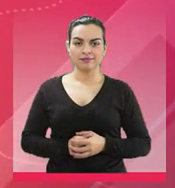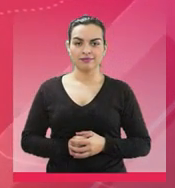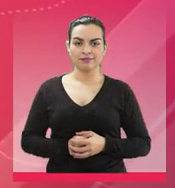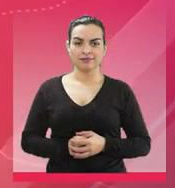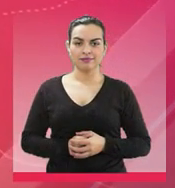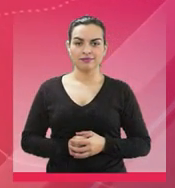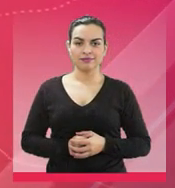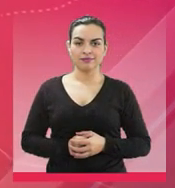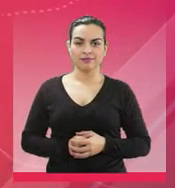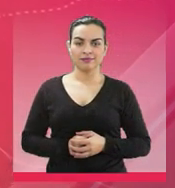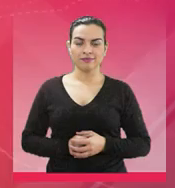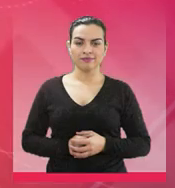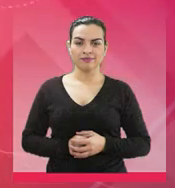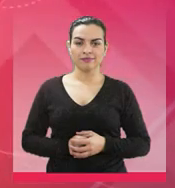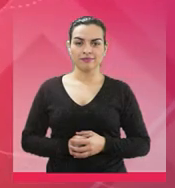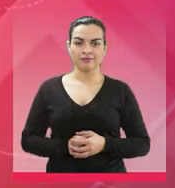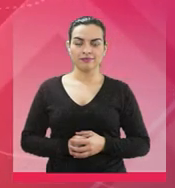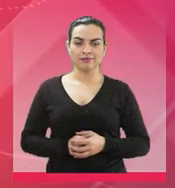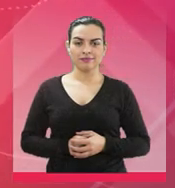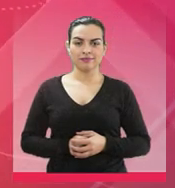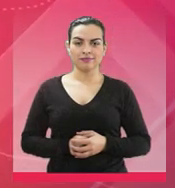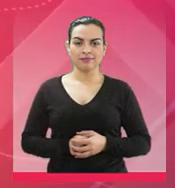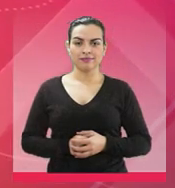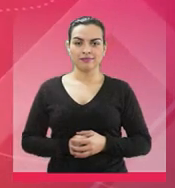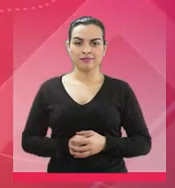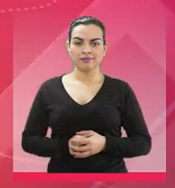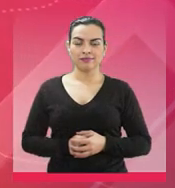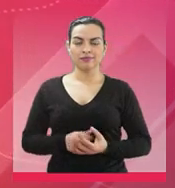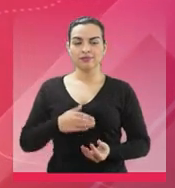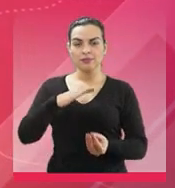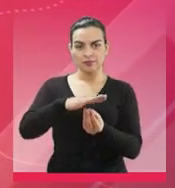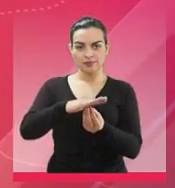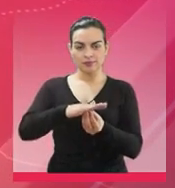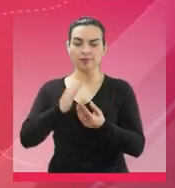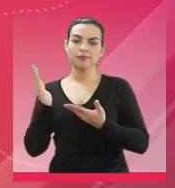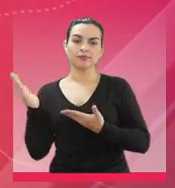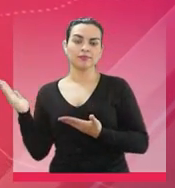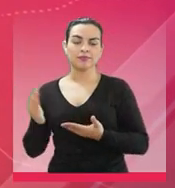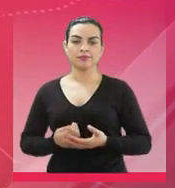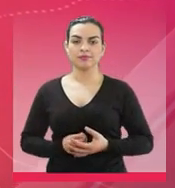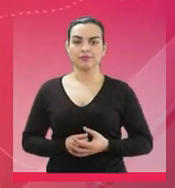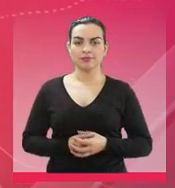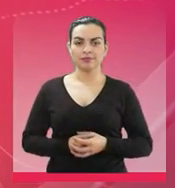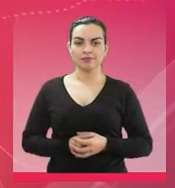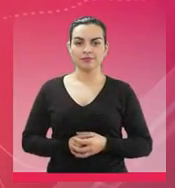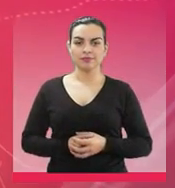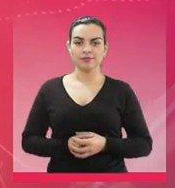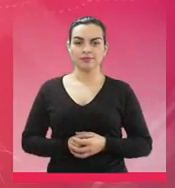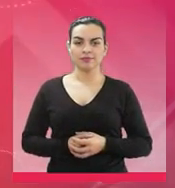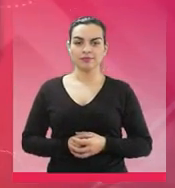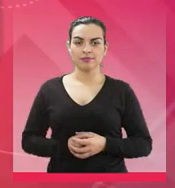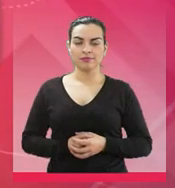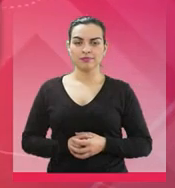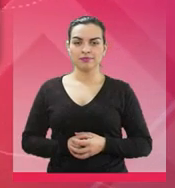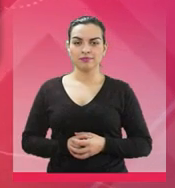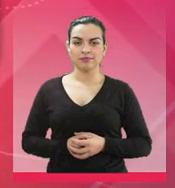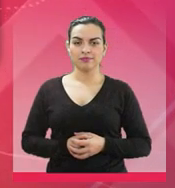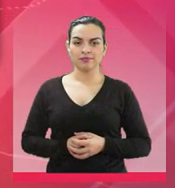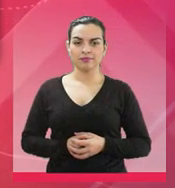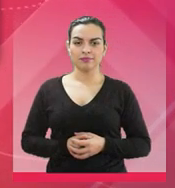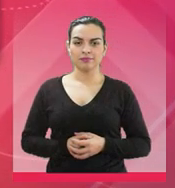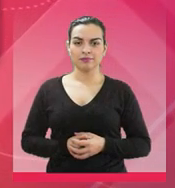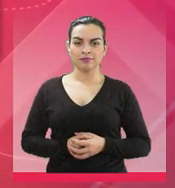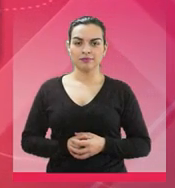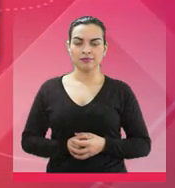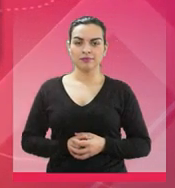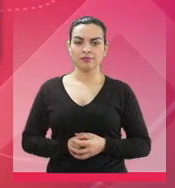Tibabuyes Occidental, en Usaquén en los barrios La Calleja, La Carolina, La Liberia y Los Cedros, en Usme en el